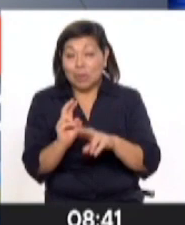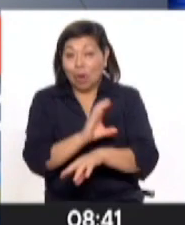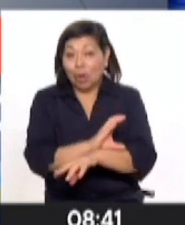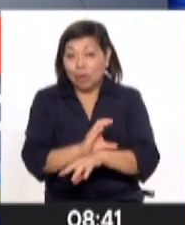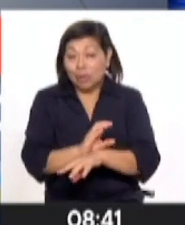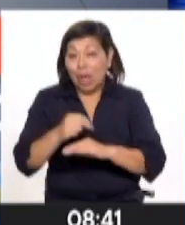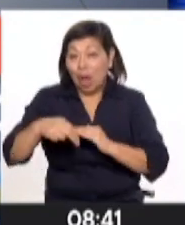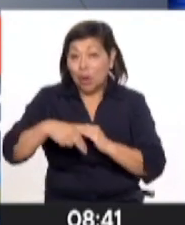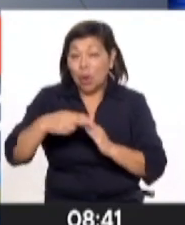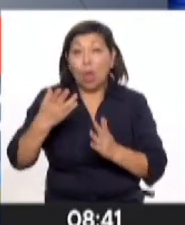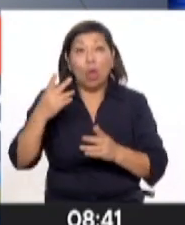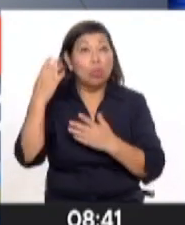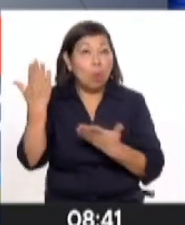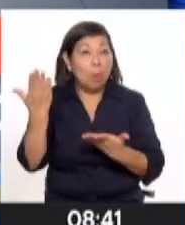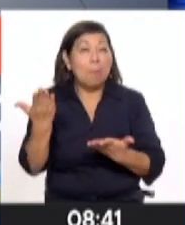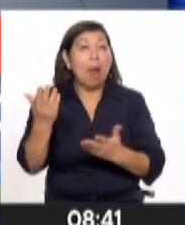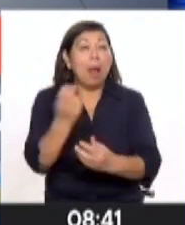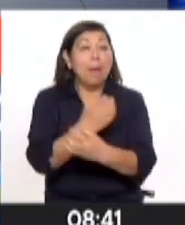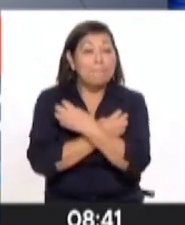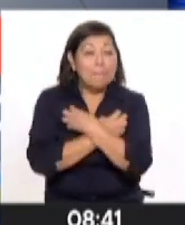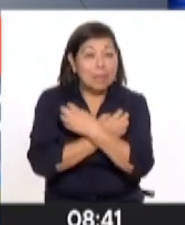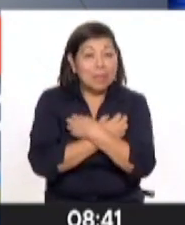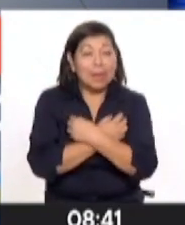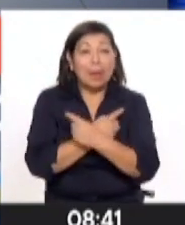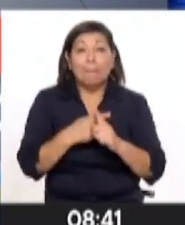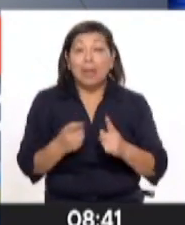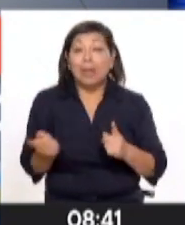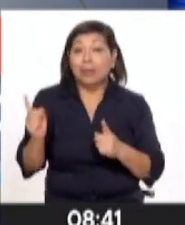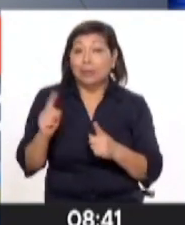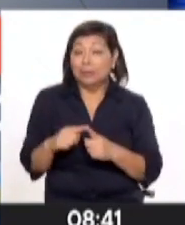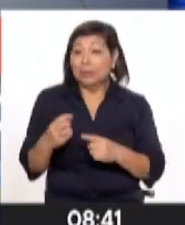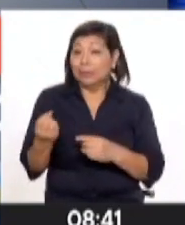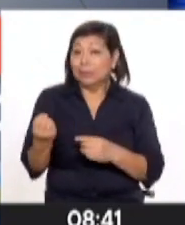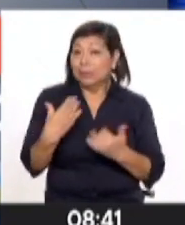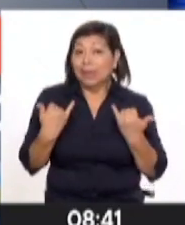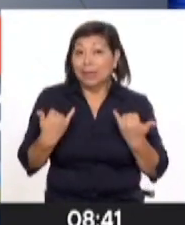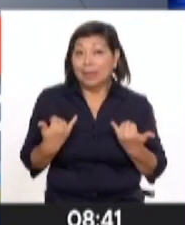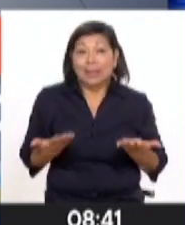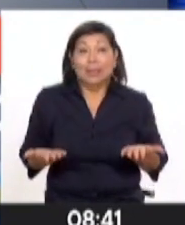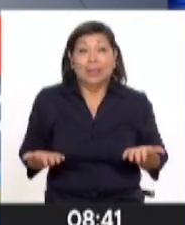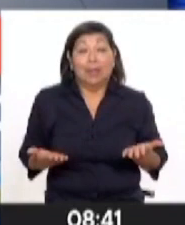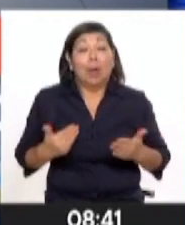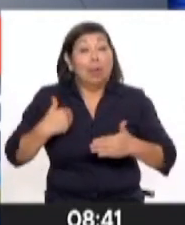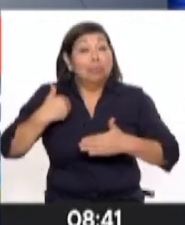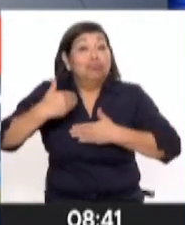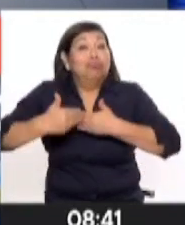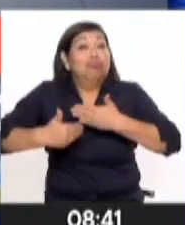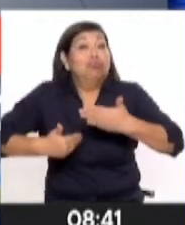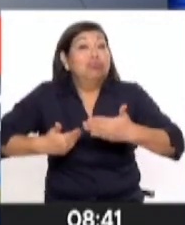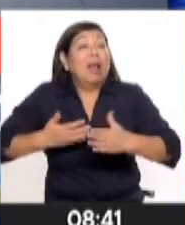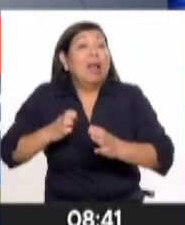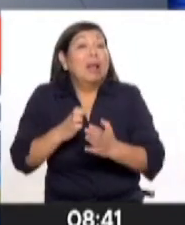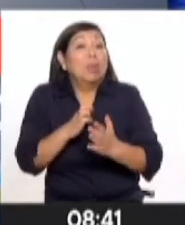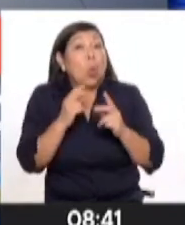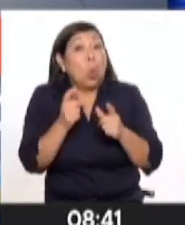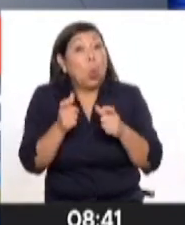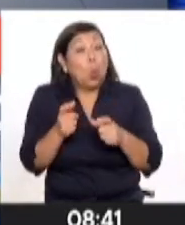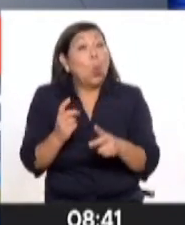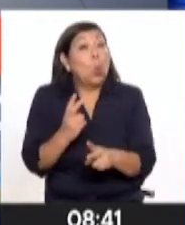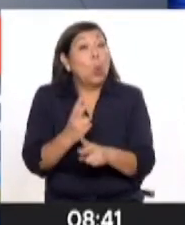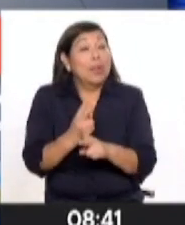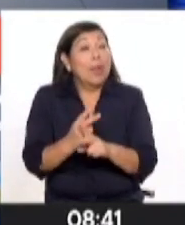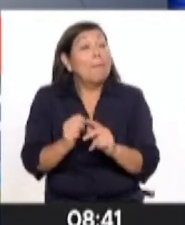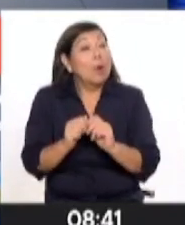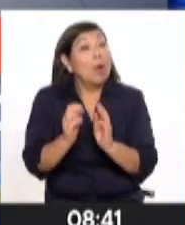norte, en Tumbes, en Piura, en Lambayeque, y este comunicado lo que nos dice es que todavía continuamos con el estado de alerta.